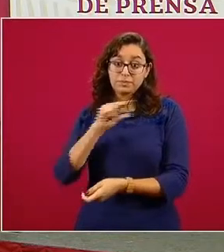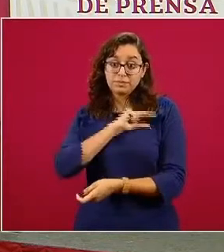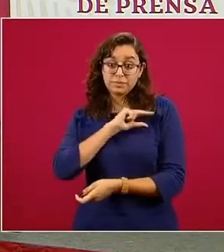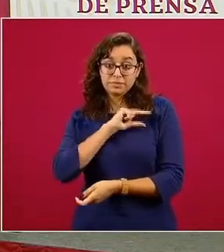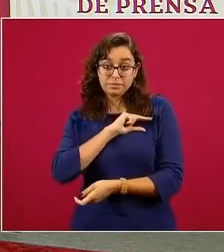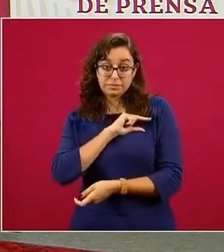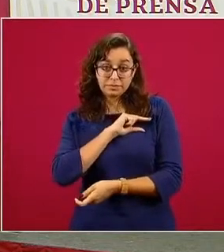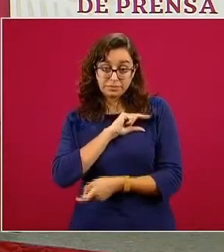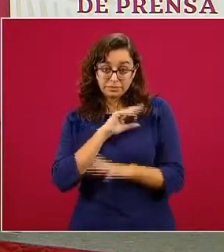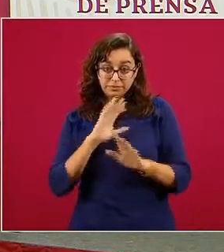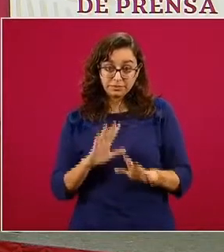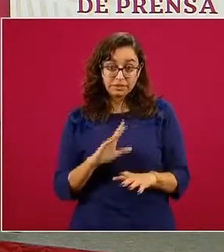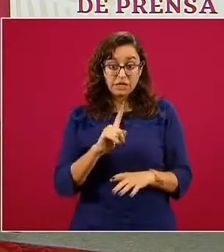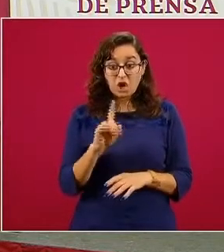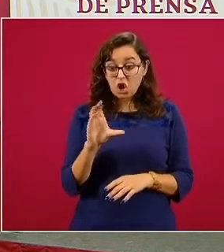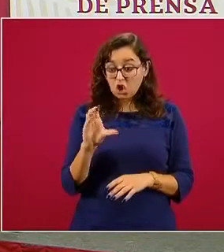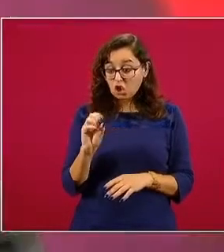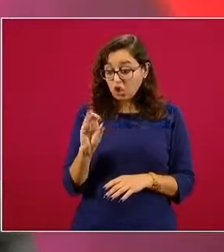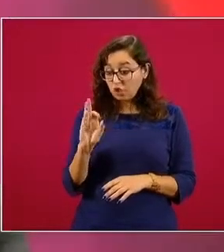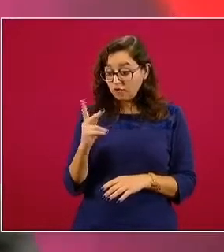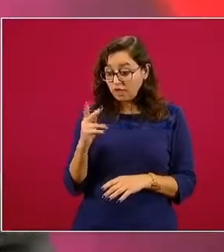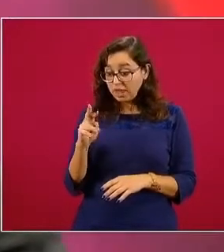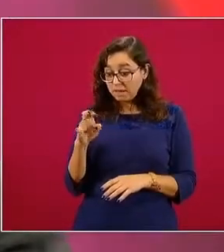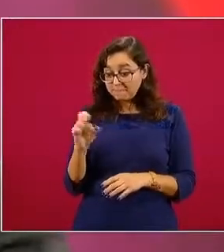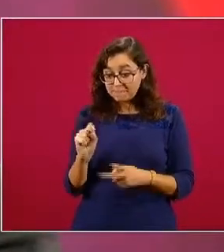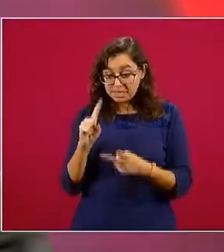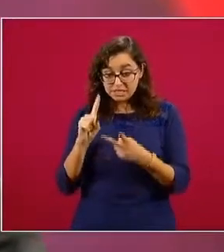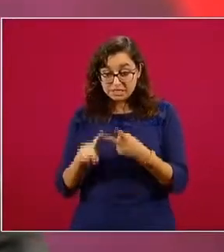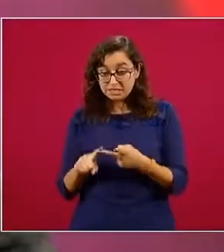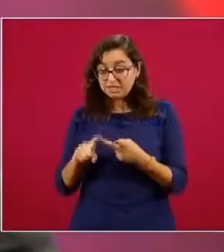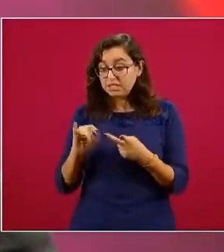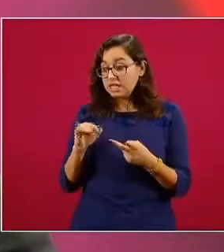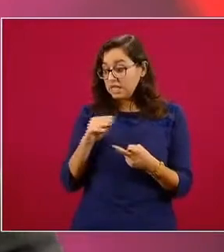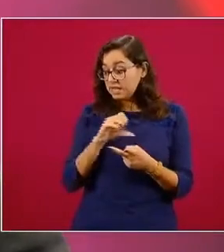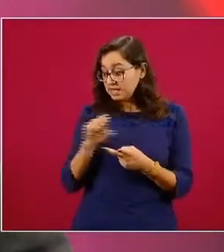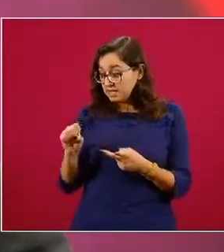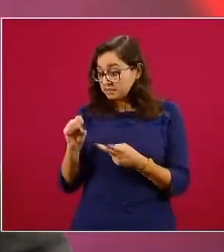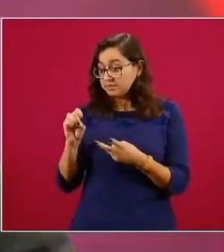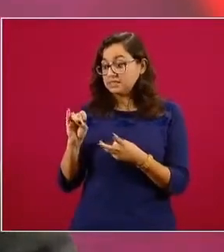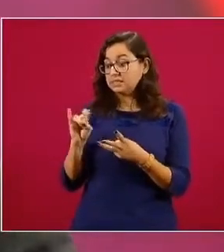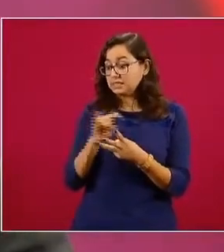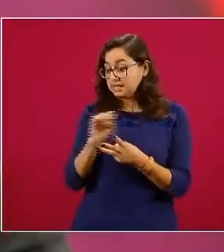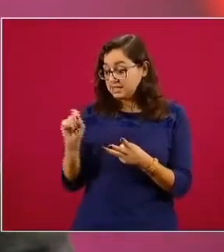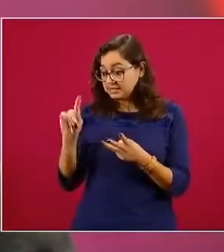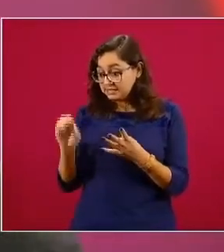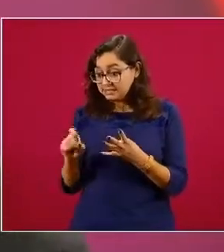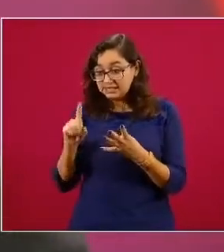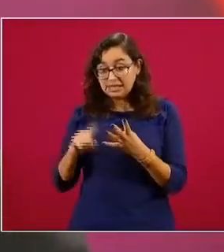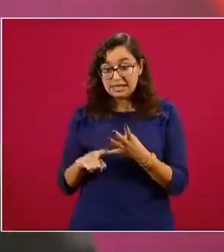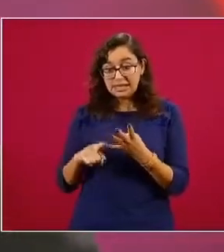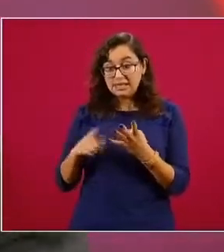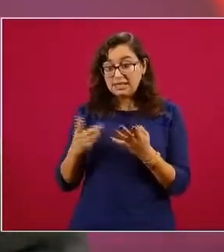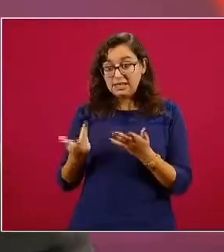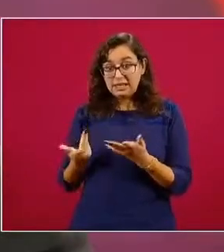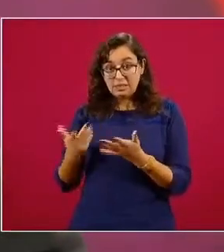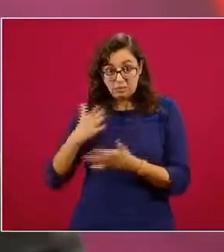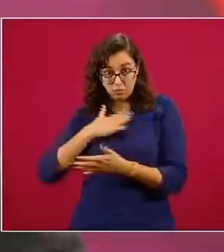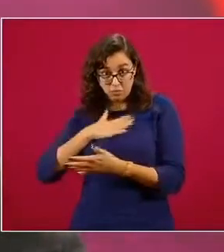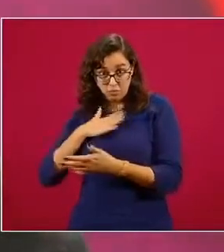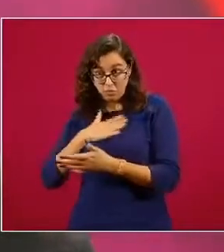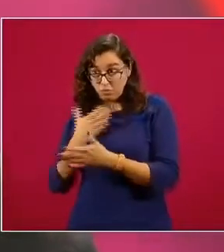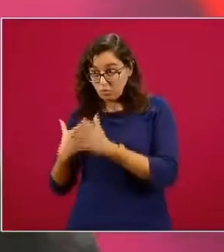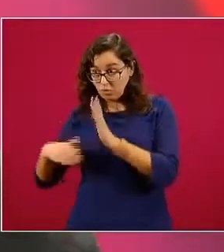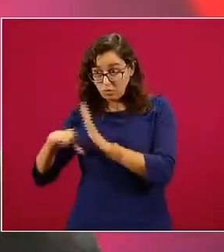bodega de COFEPRIS, no es una bodega de la Secretaría de Salud, no fue una bodega del ISSSTE, del IMSS, de alguna institución pública. Esto es una bodega de un